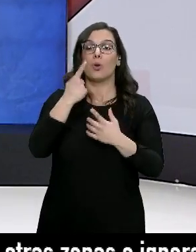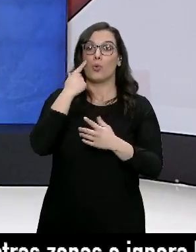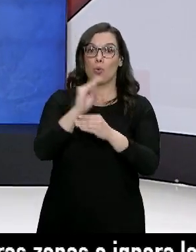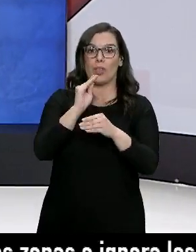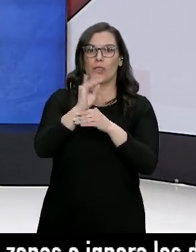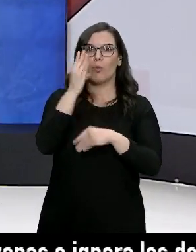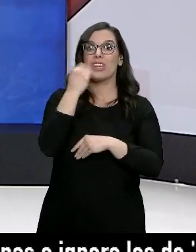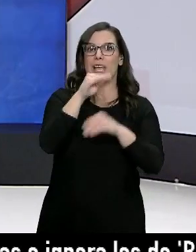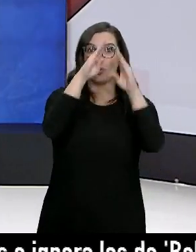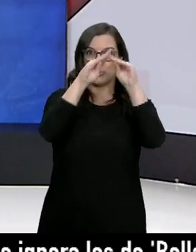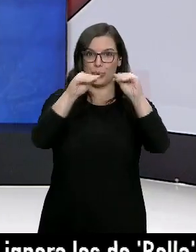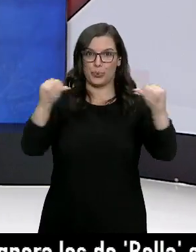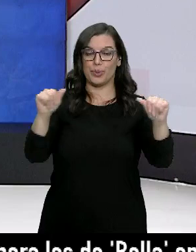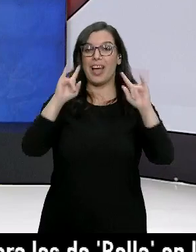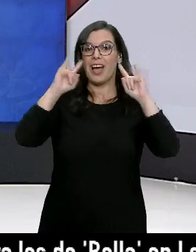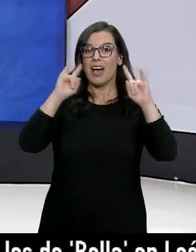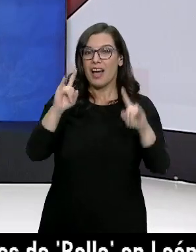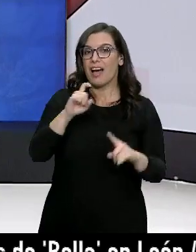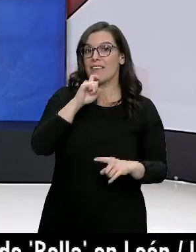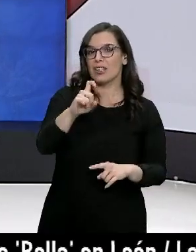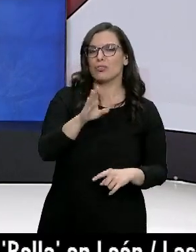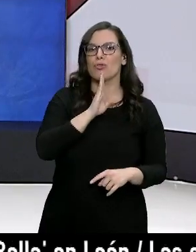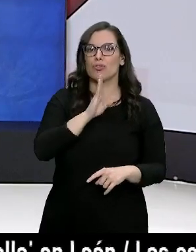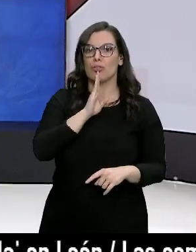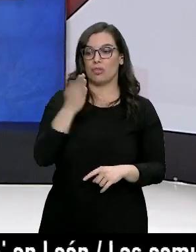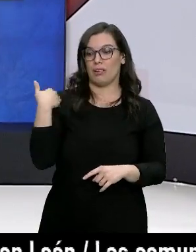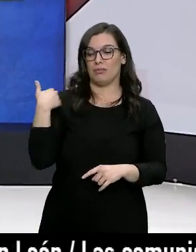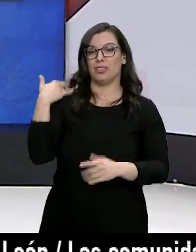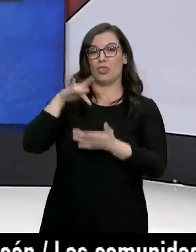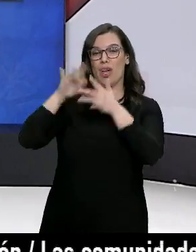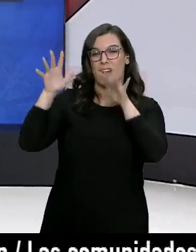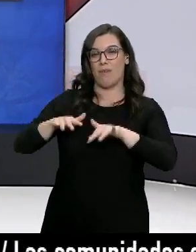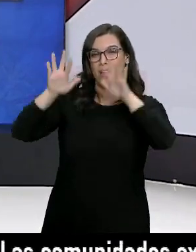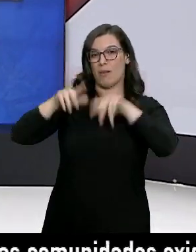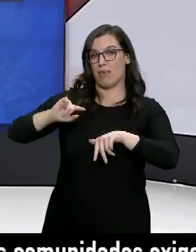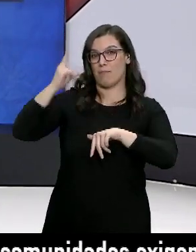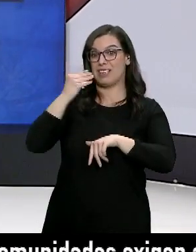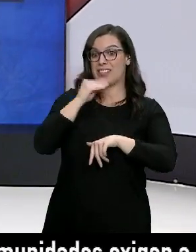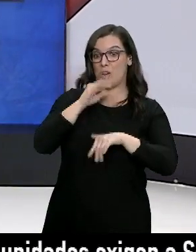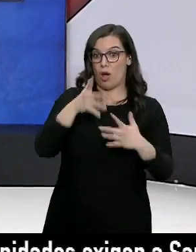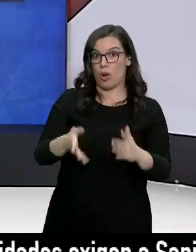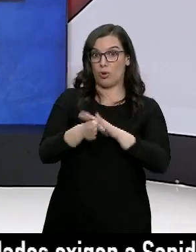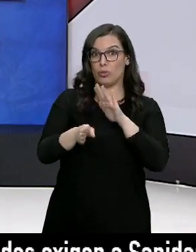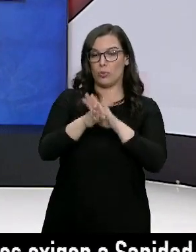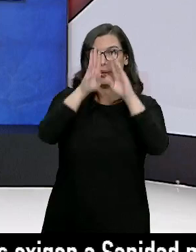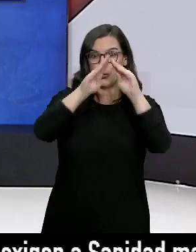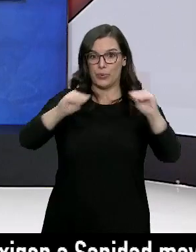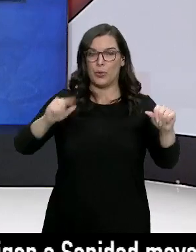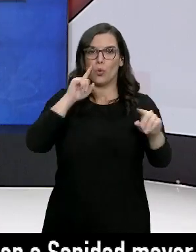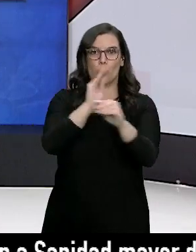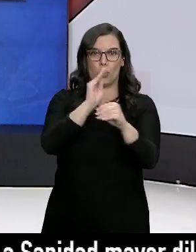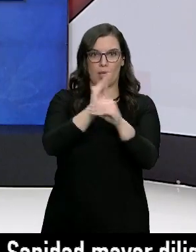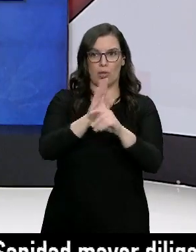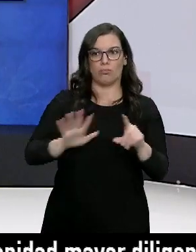mapa de avisos, sobre todo en las zonas donde más había nevado, en el sistema central, en puntos del este y también en la cordillera